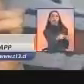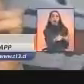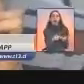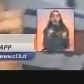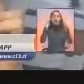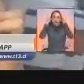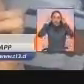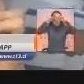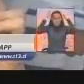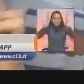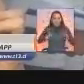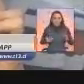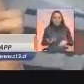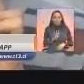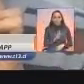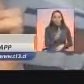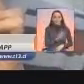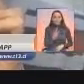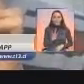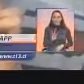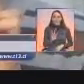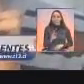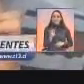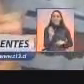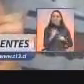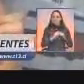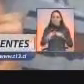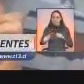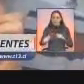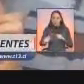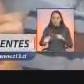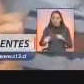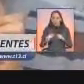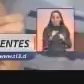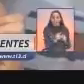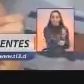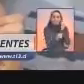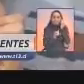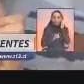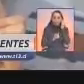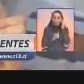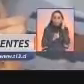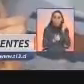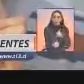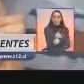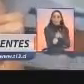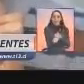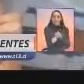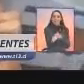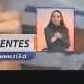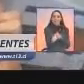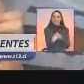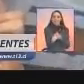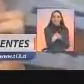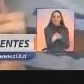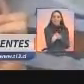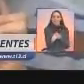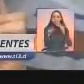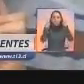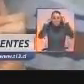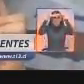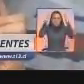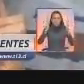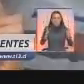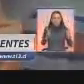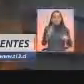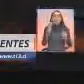PA 433 a 13 metros. Si ustedes escuchan, entonces me dio la información de la ubicación más cercana que tengo, y en este caso fue un paradero micro.